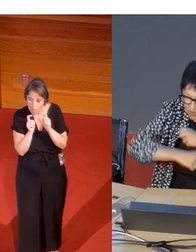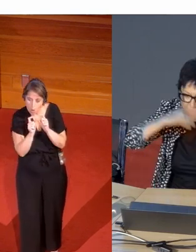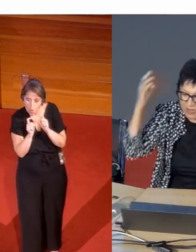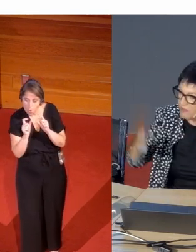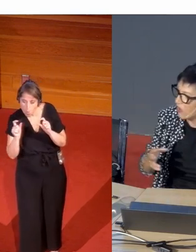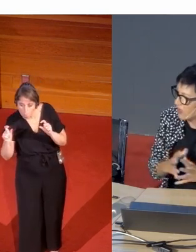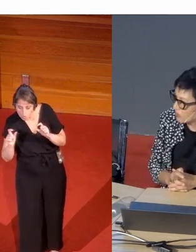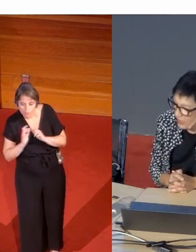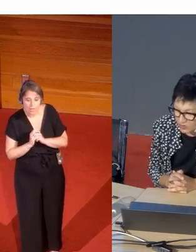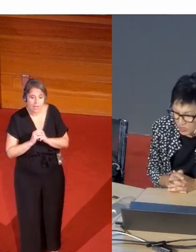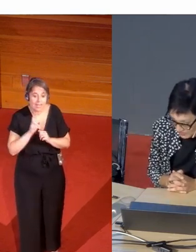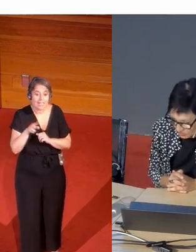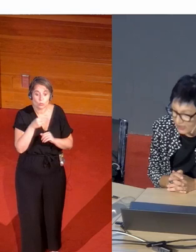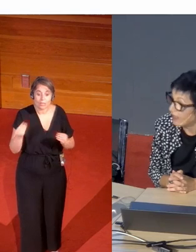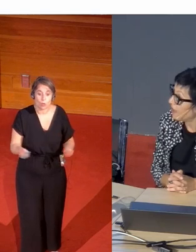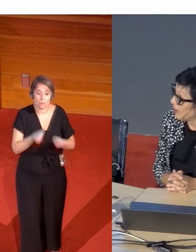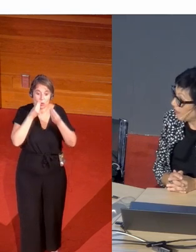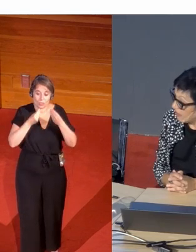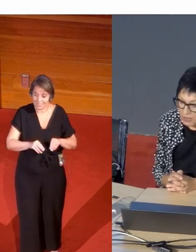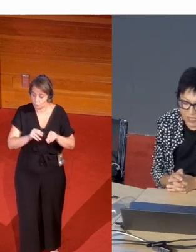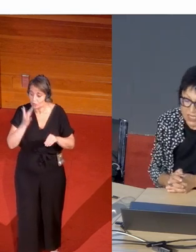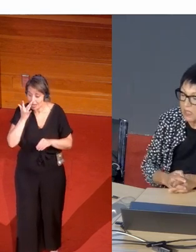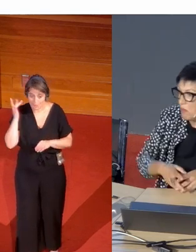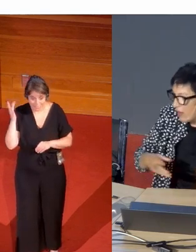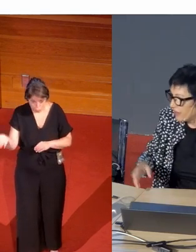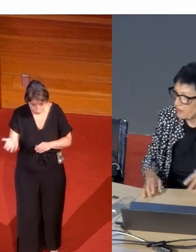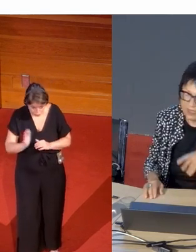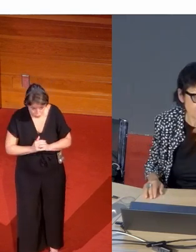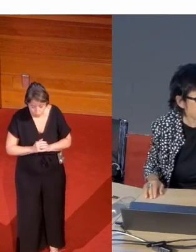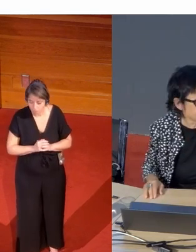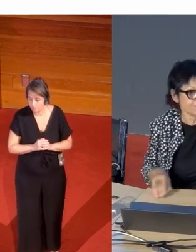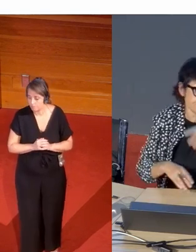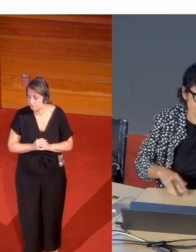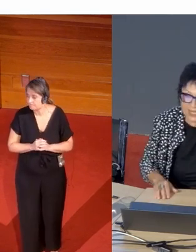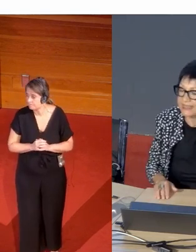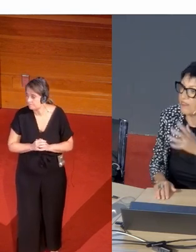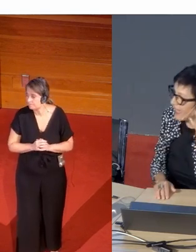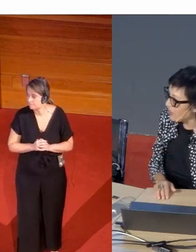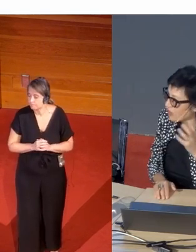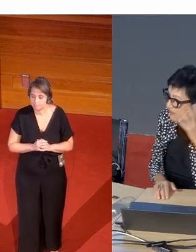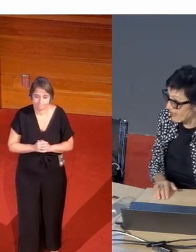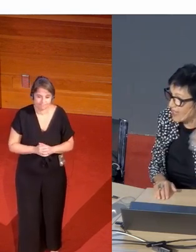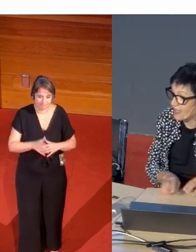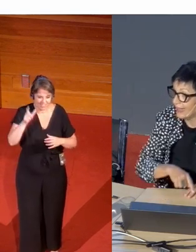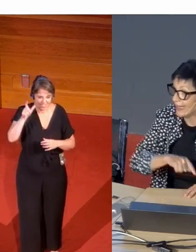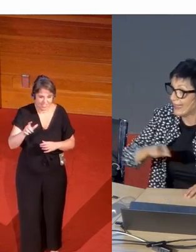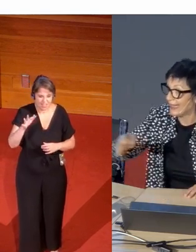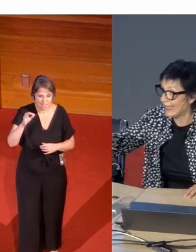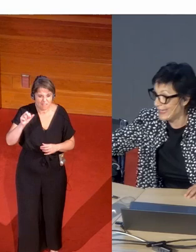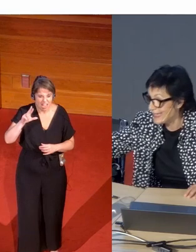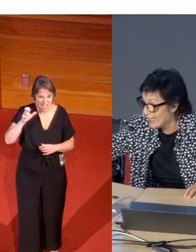recuperado el mejor resultado de su historia y bueno el el extf de